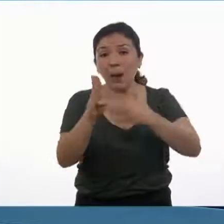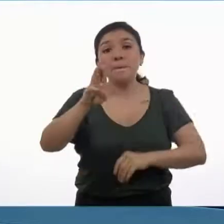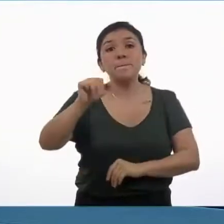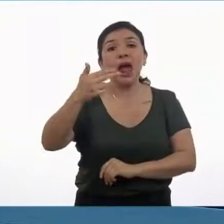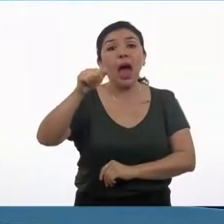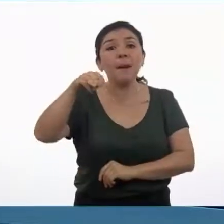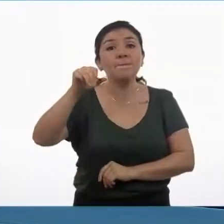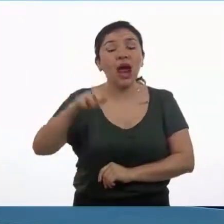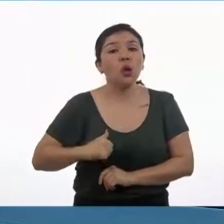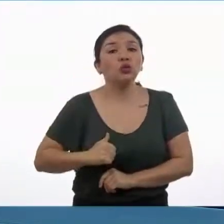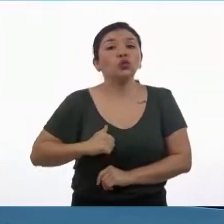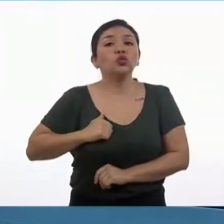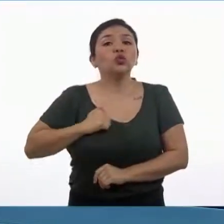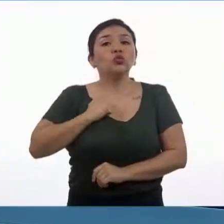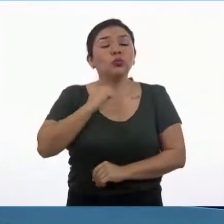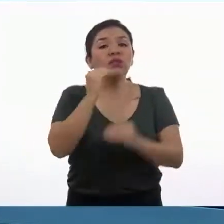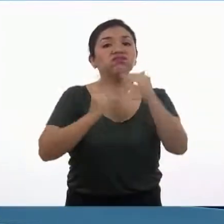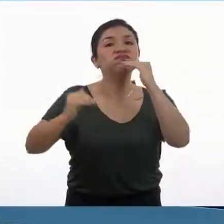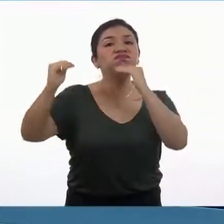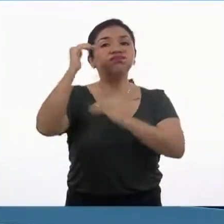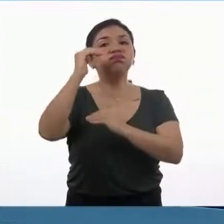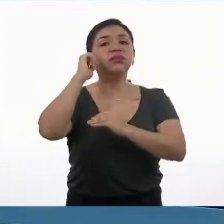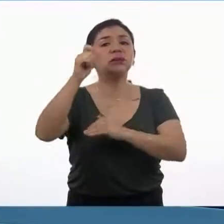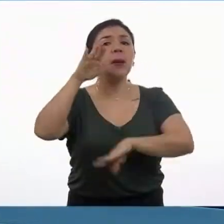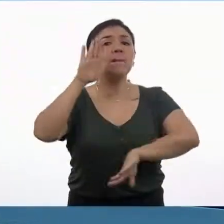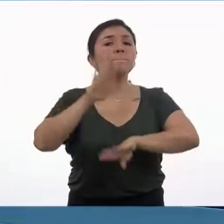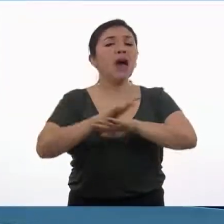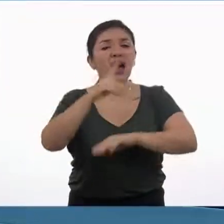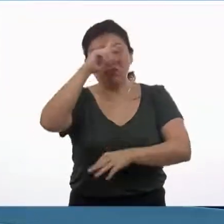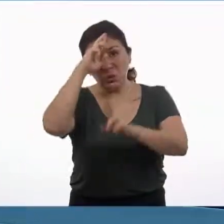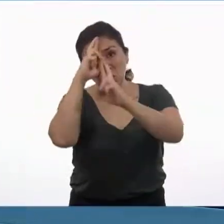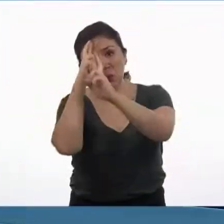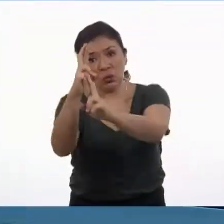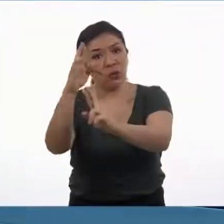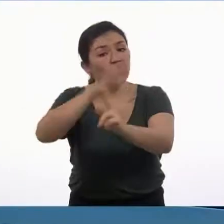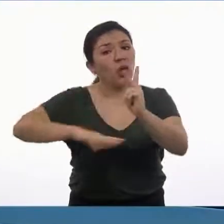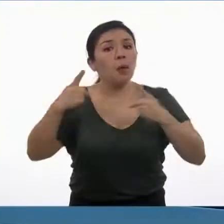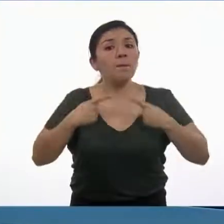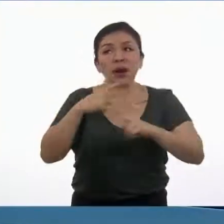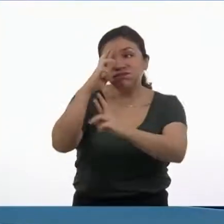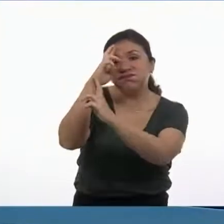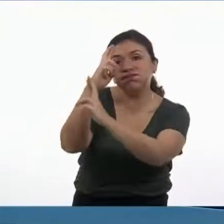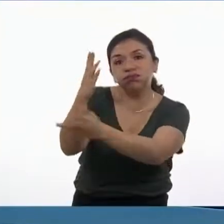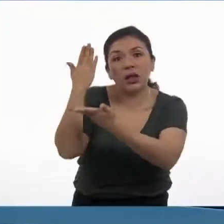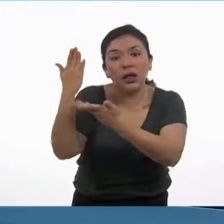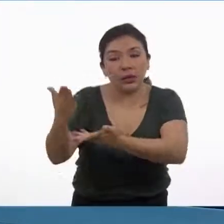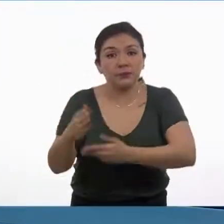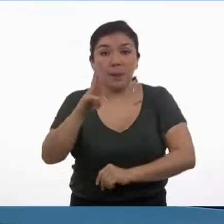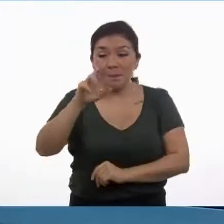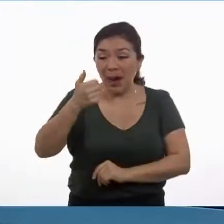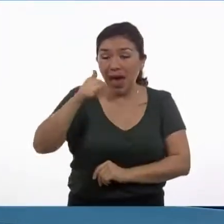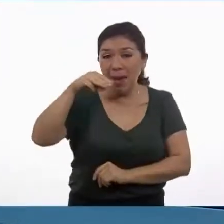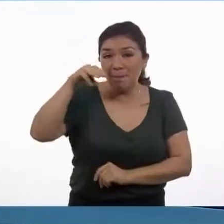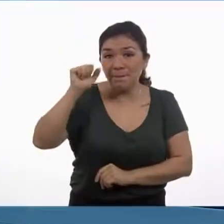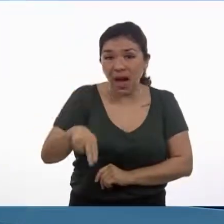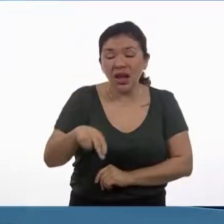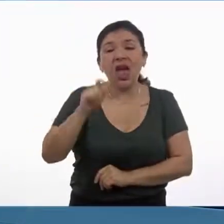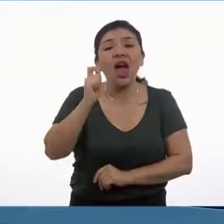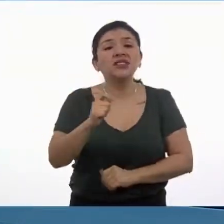brahmanes ocupan la posición social más alta en el orden social indio. El brahman era